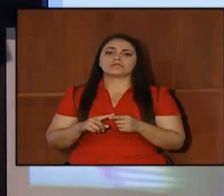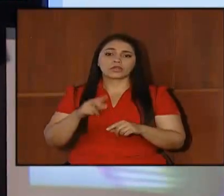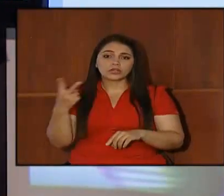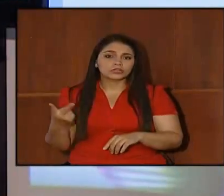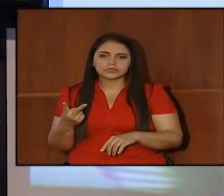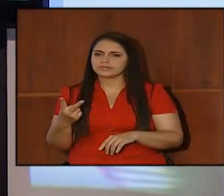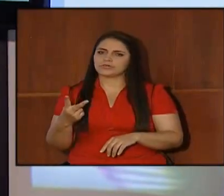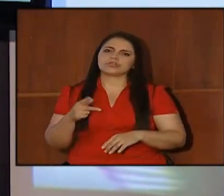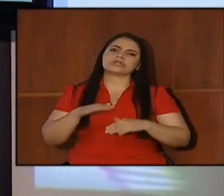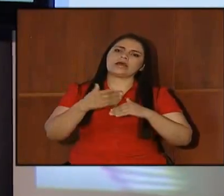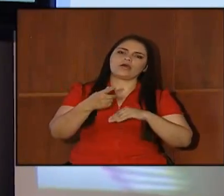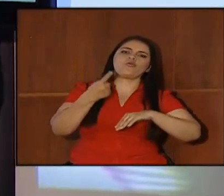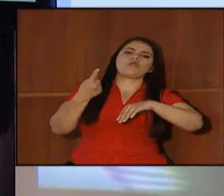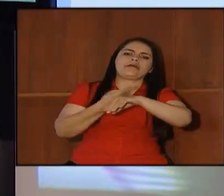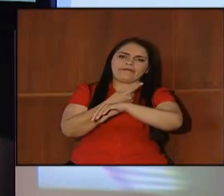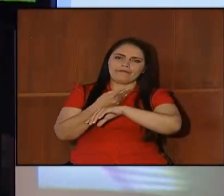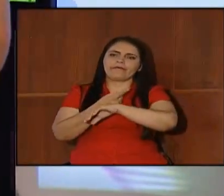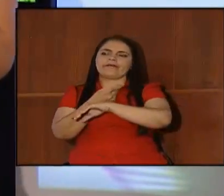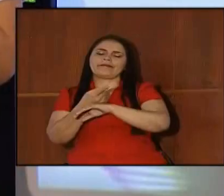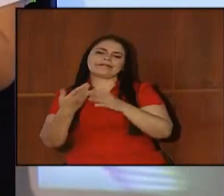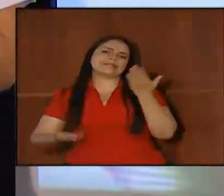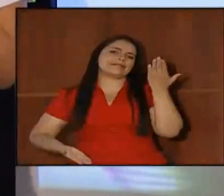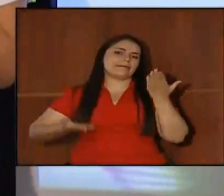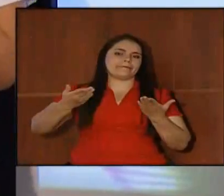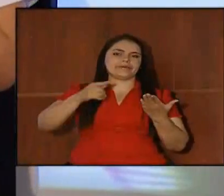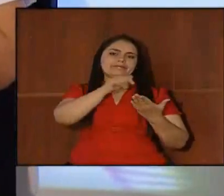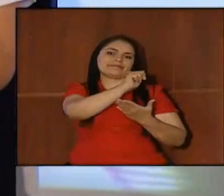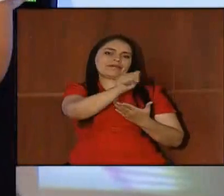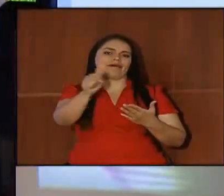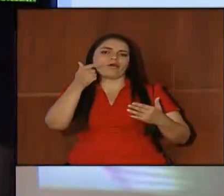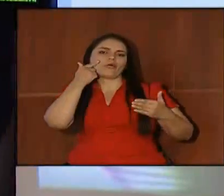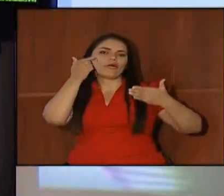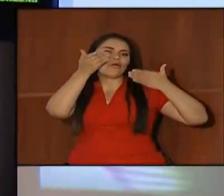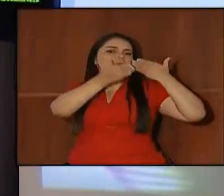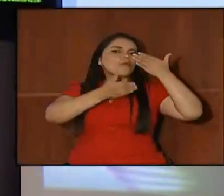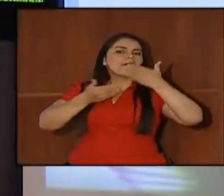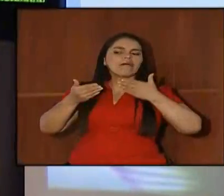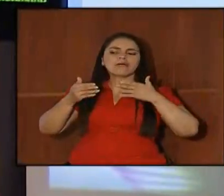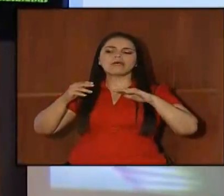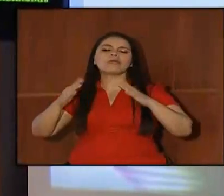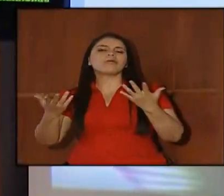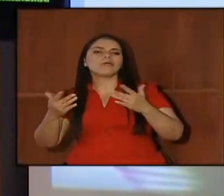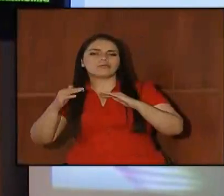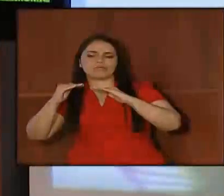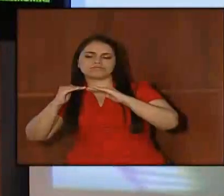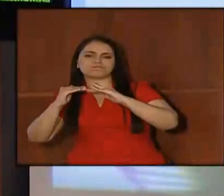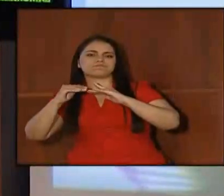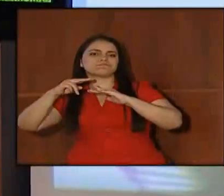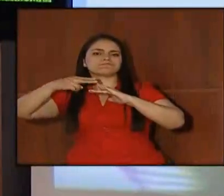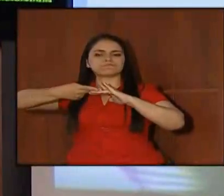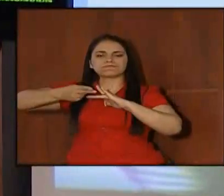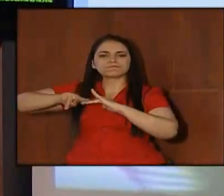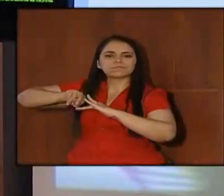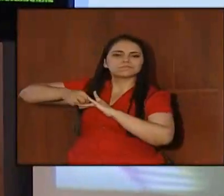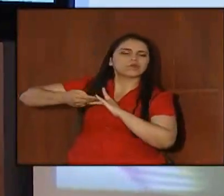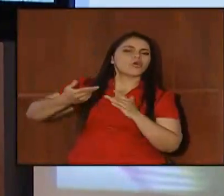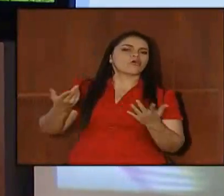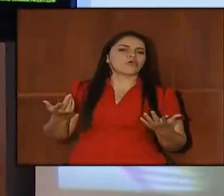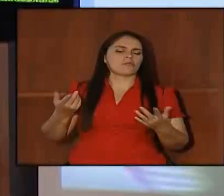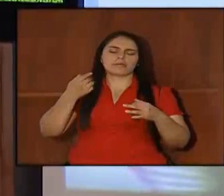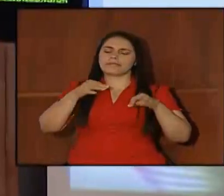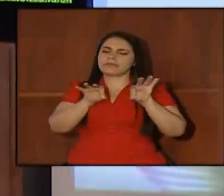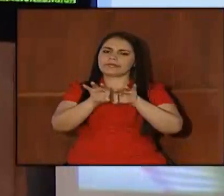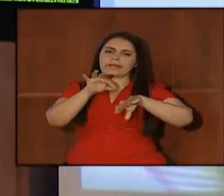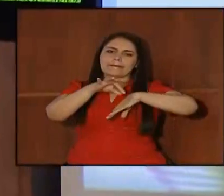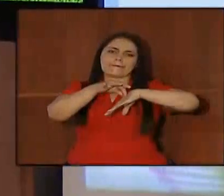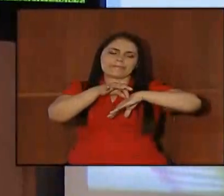horas? No, usted dice, no, lo tengo que voltear cada hora porque es que en este momento la piel no me aguanta.